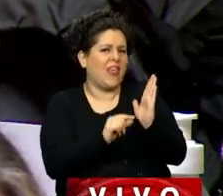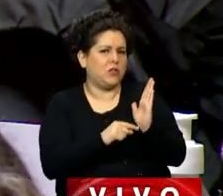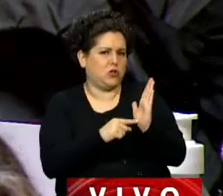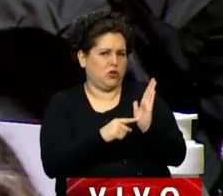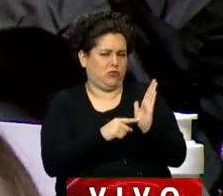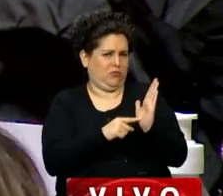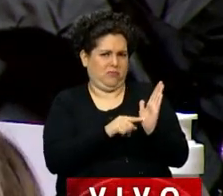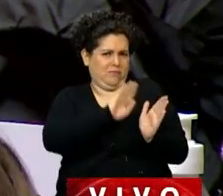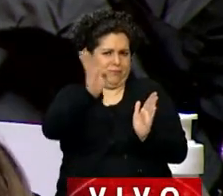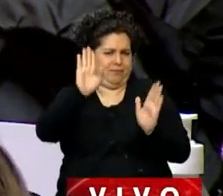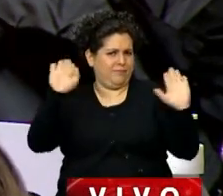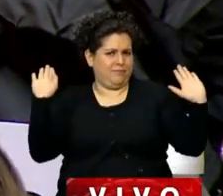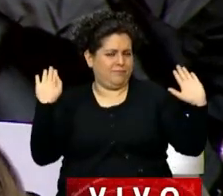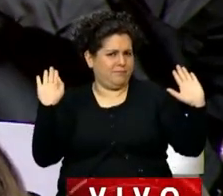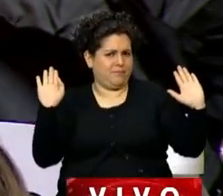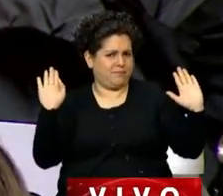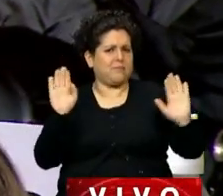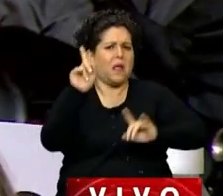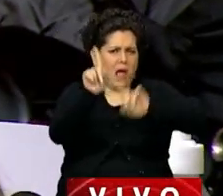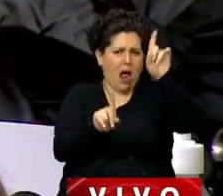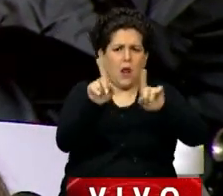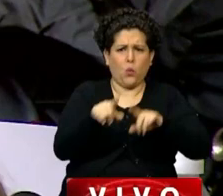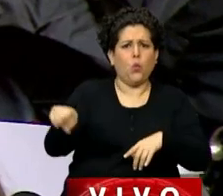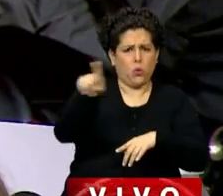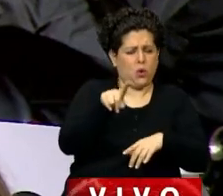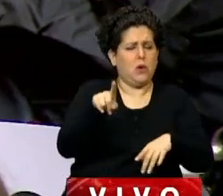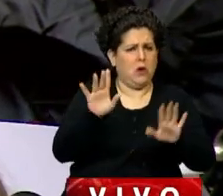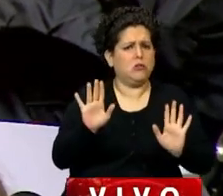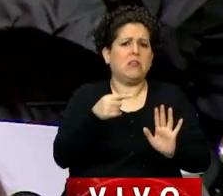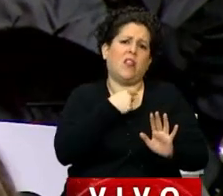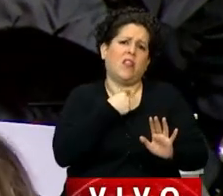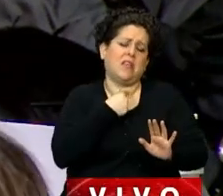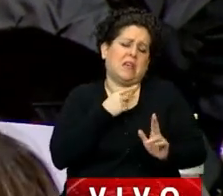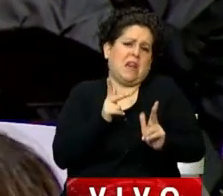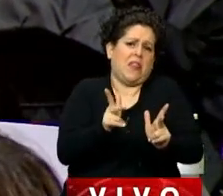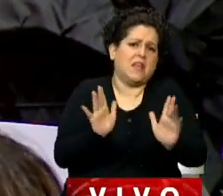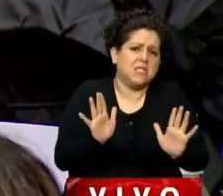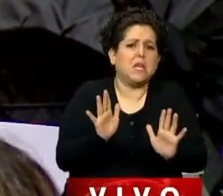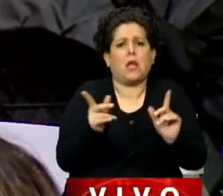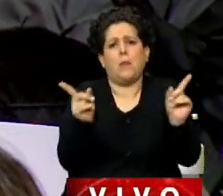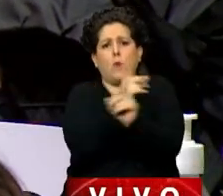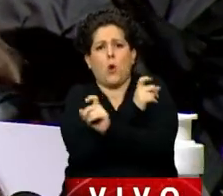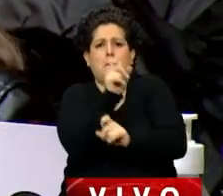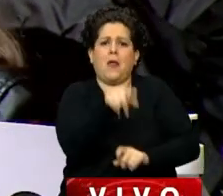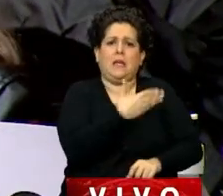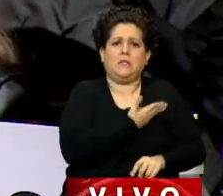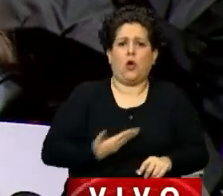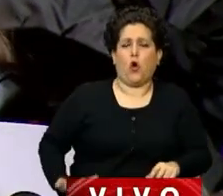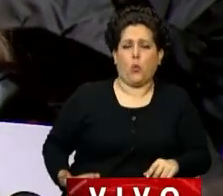relato. Y algunos acá quisieron decir que el problema de este